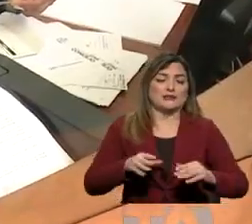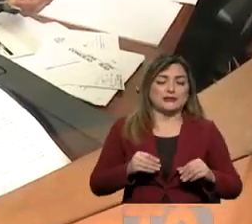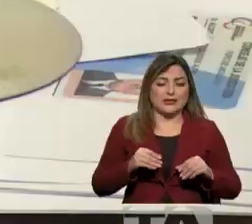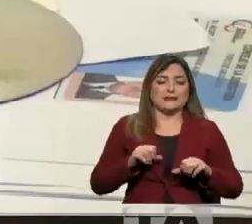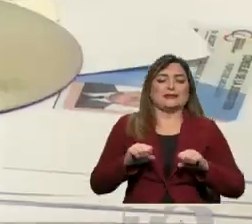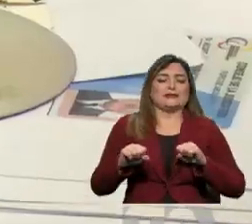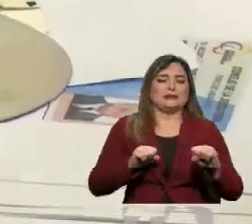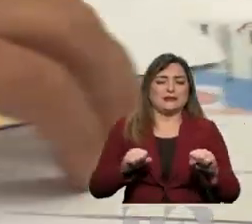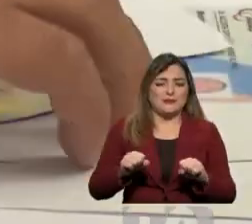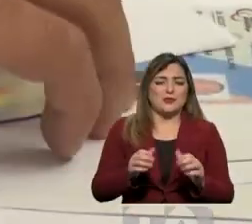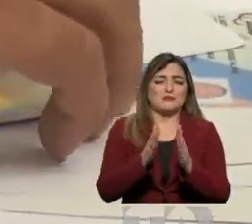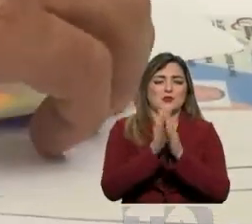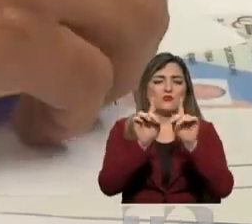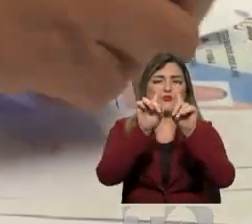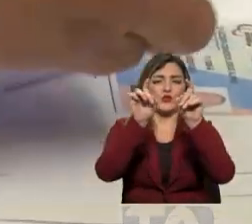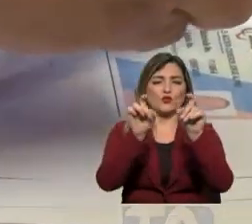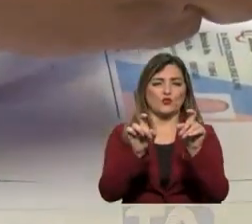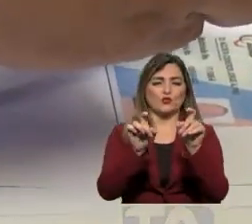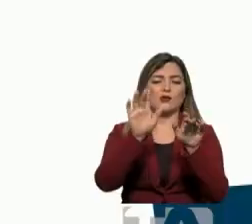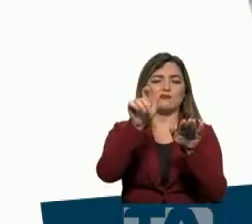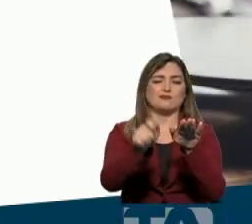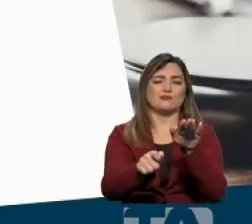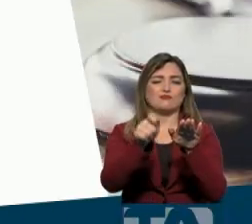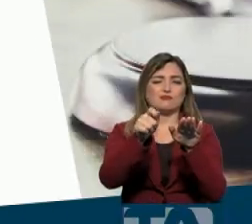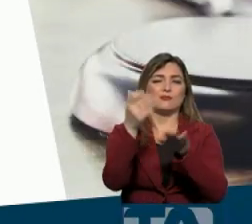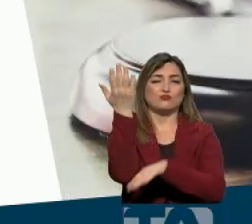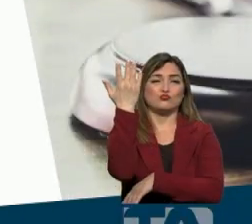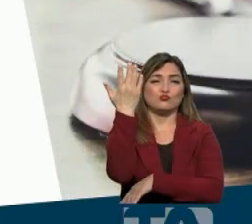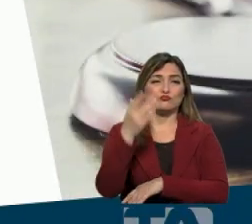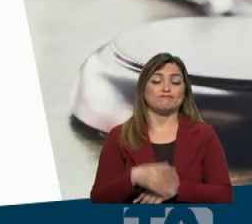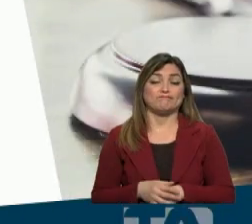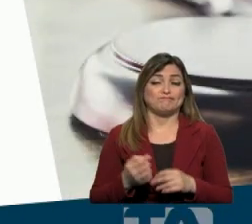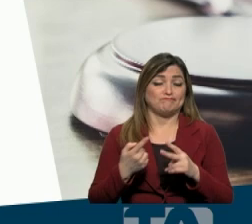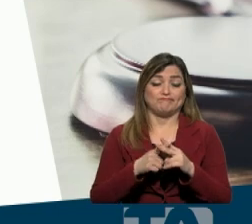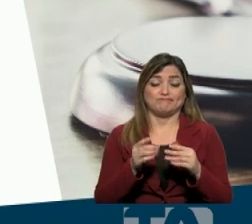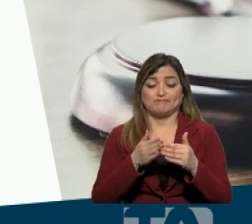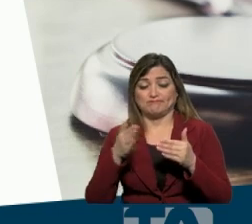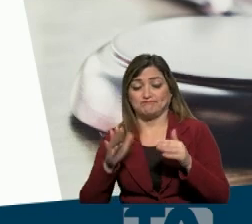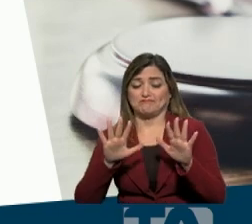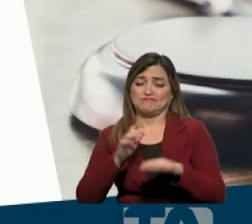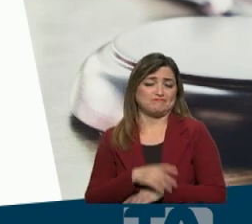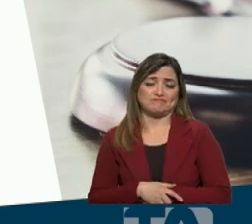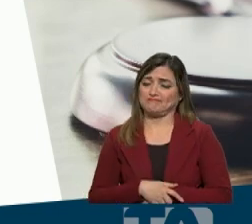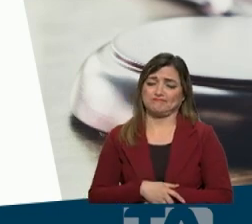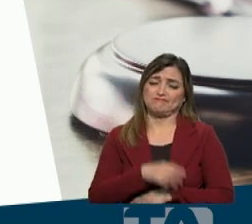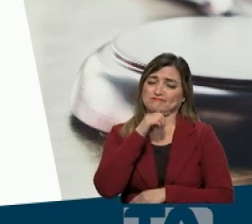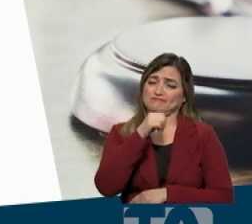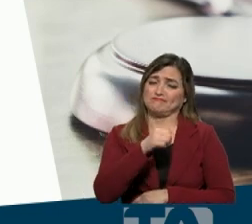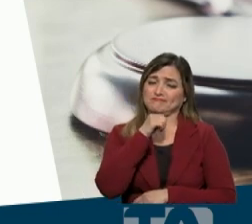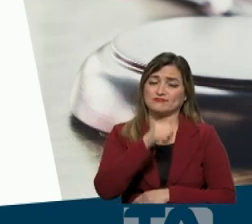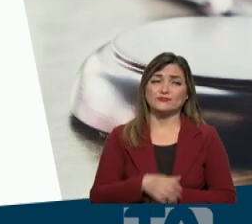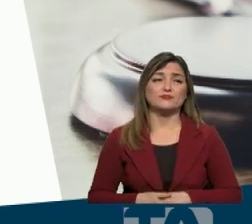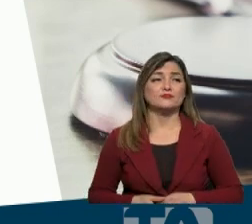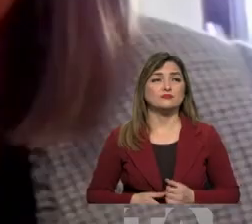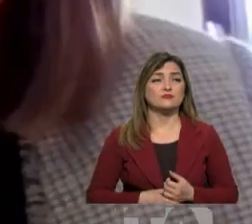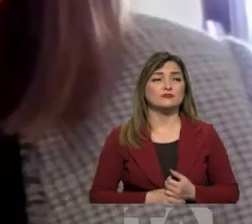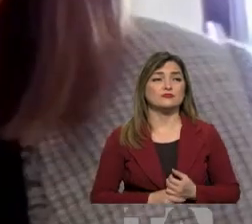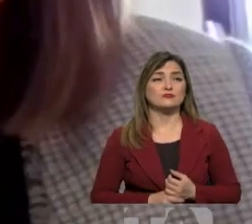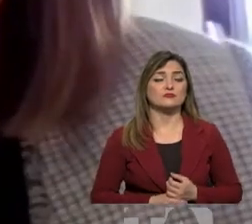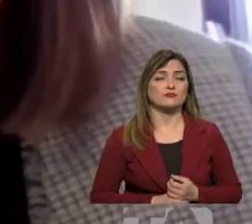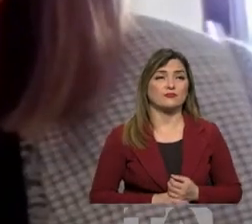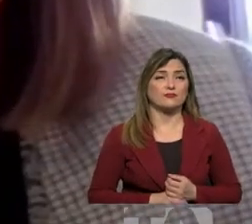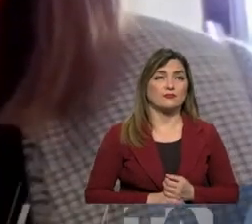de consulta realizado por la defensa del alcalde. Es decir, aún no empezarían a correr los 10 días para que el tribunal emita su dictamen. Me